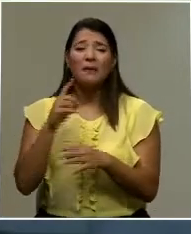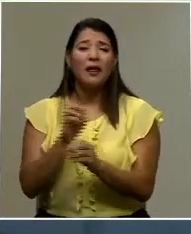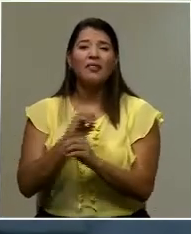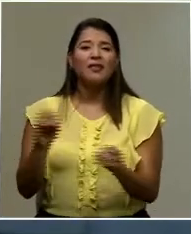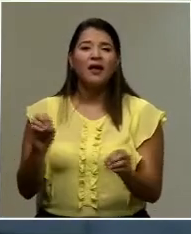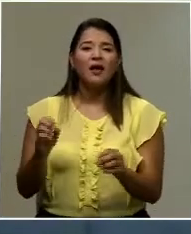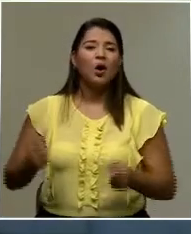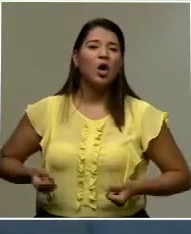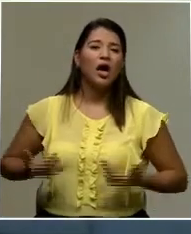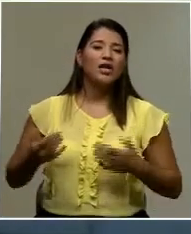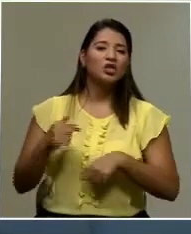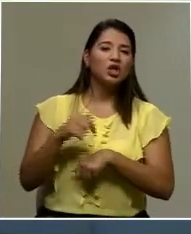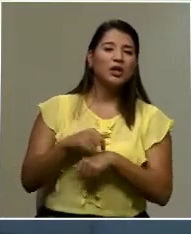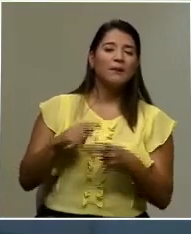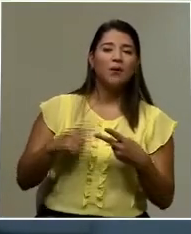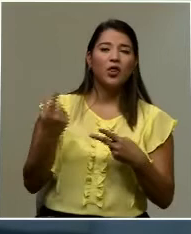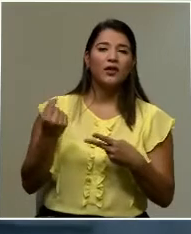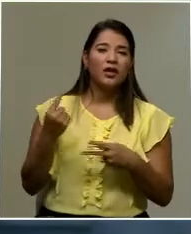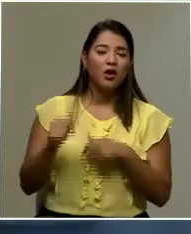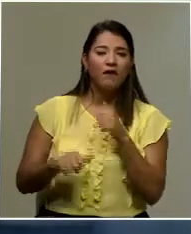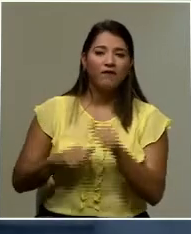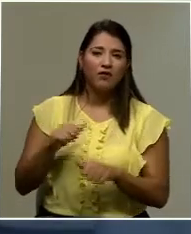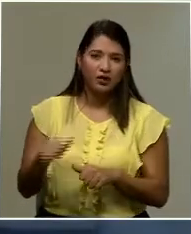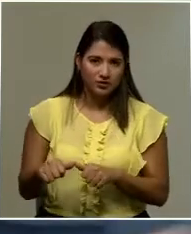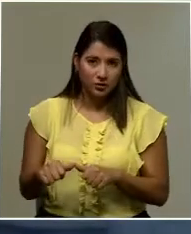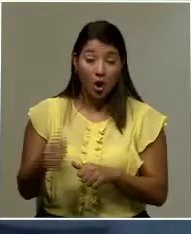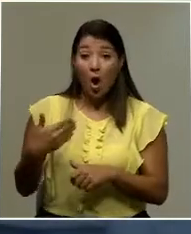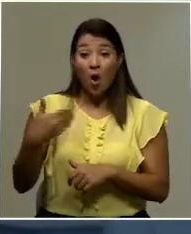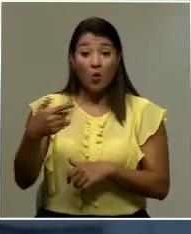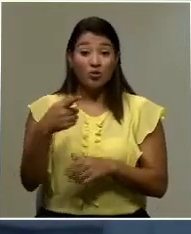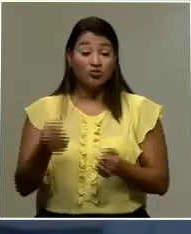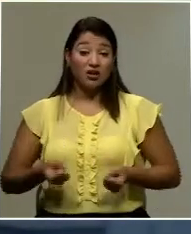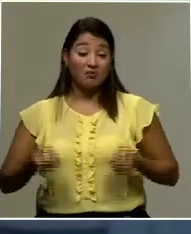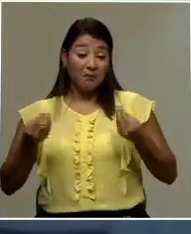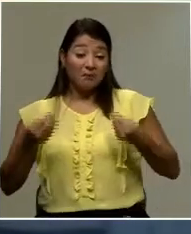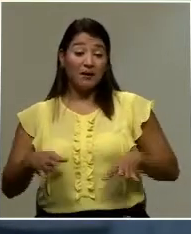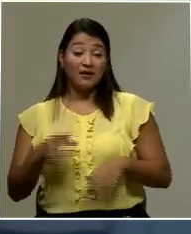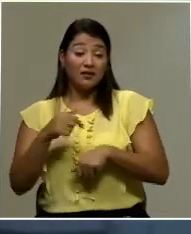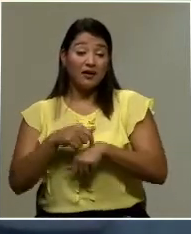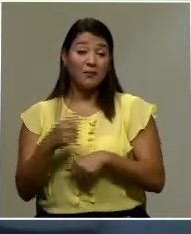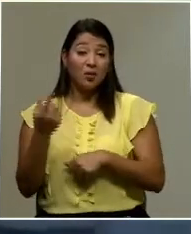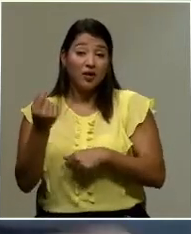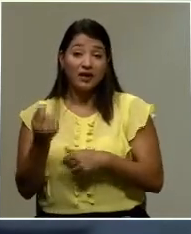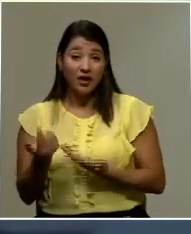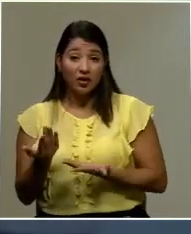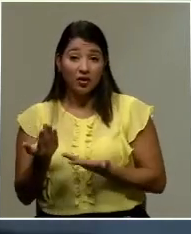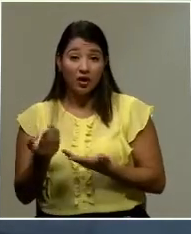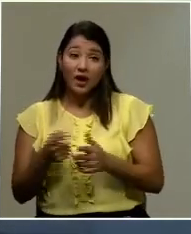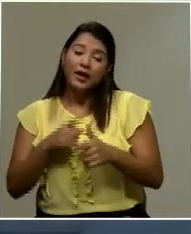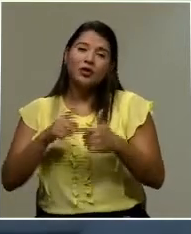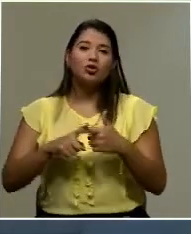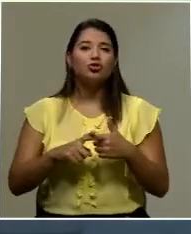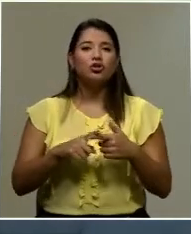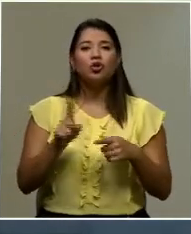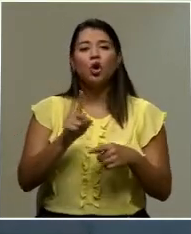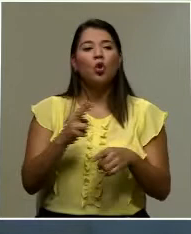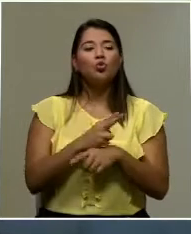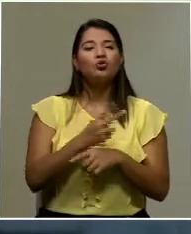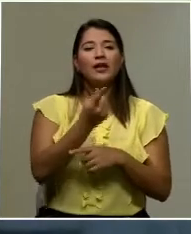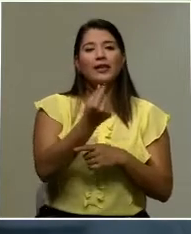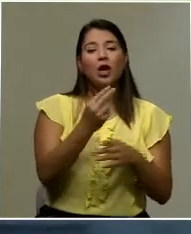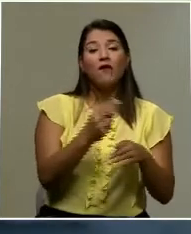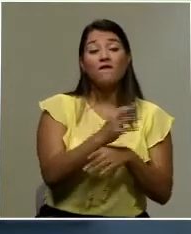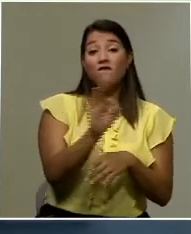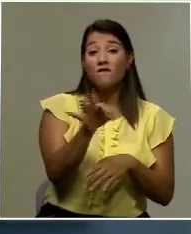un gasto de tiempo, dinero y esfuerzo. Y cuando gastas el tiempo y el dinero en una cosa, no lo gastas en otra cosa que es la útil, ¿no?